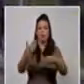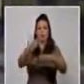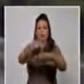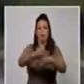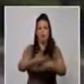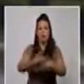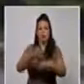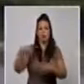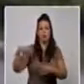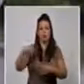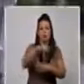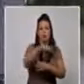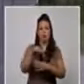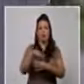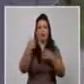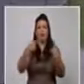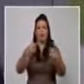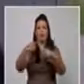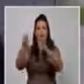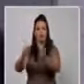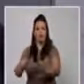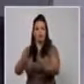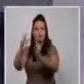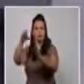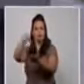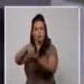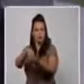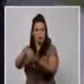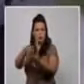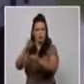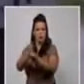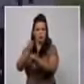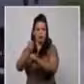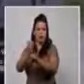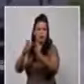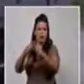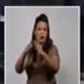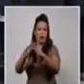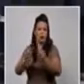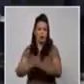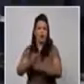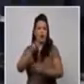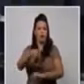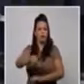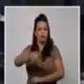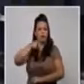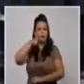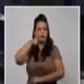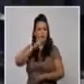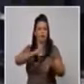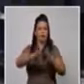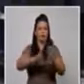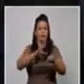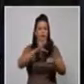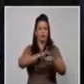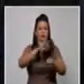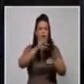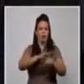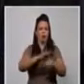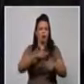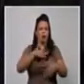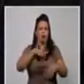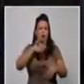domiciliario. Asimismo, se mantiene la vigilancia de infecciones respiratorias agudas en cada uno de los centros habilitados en el